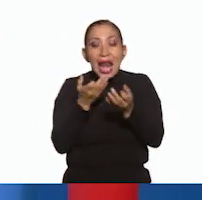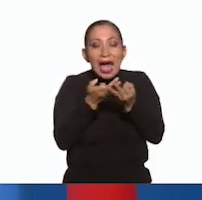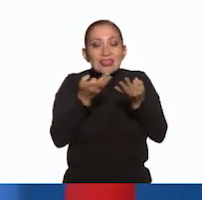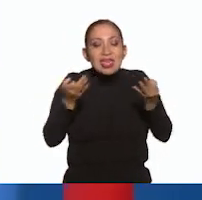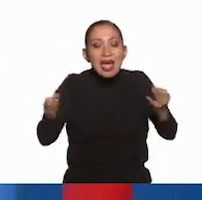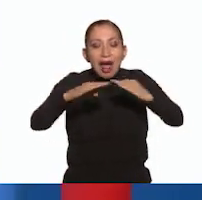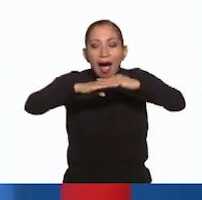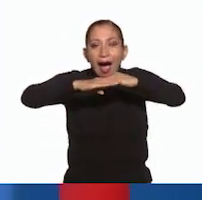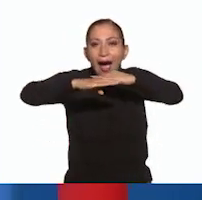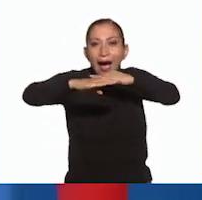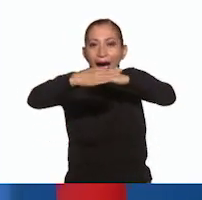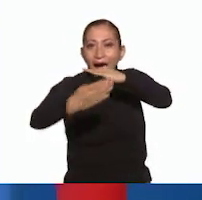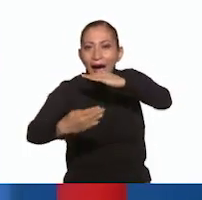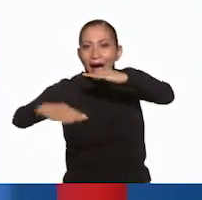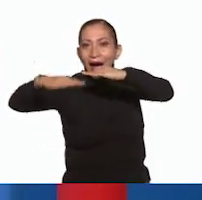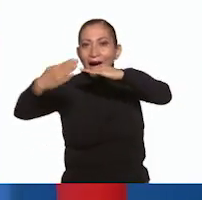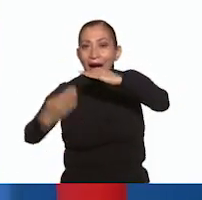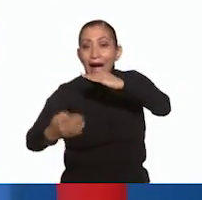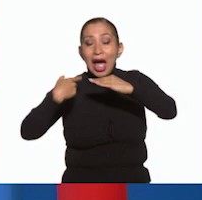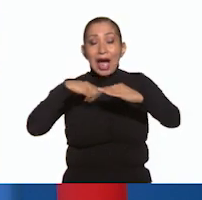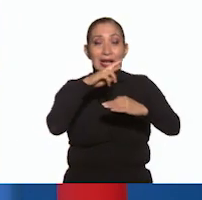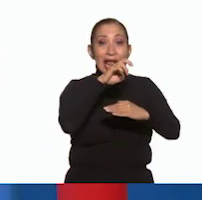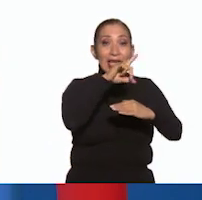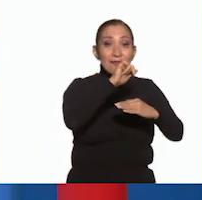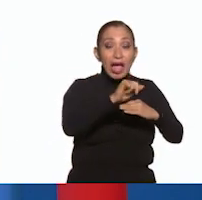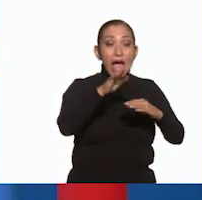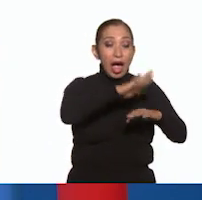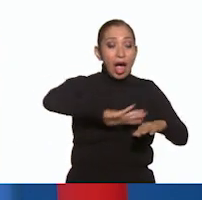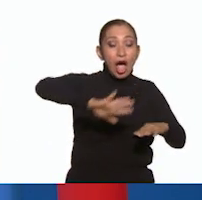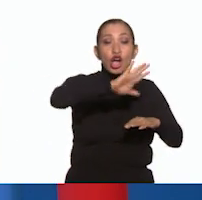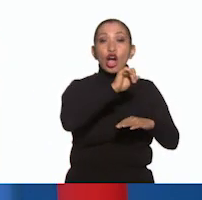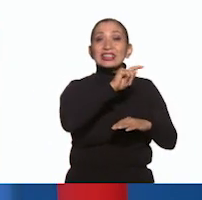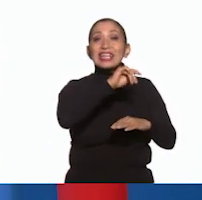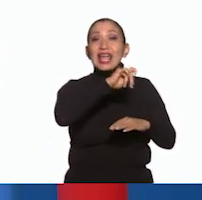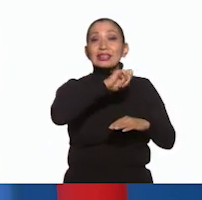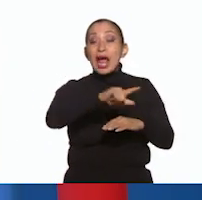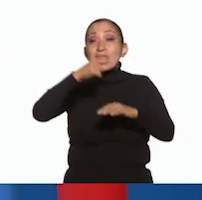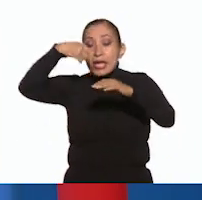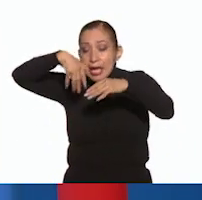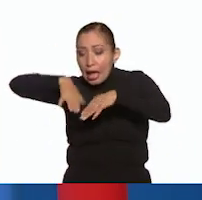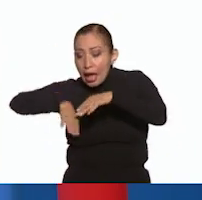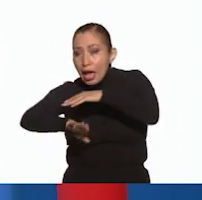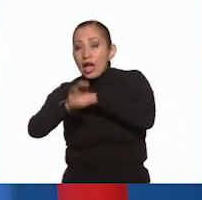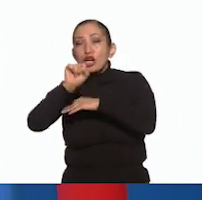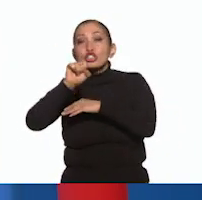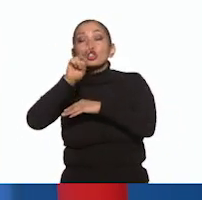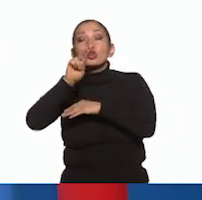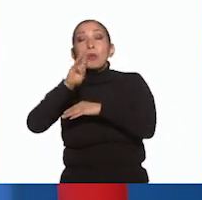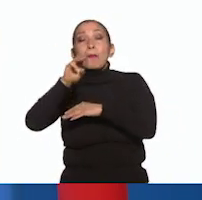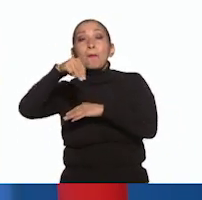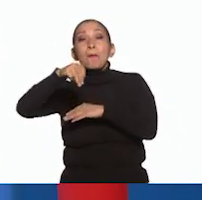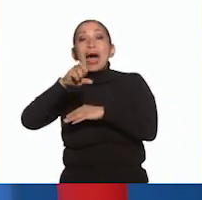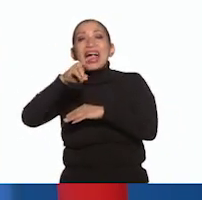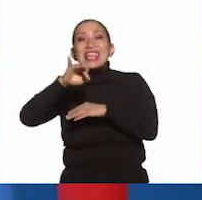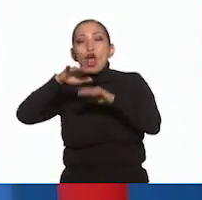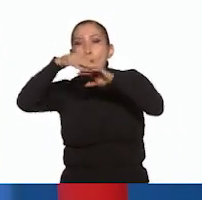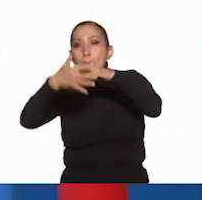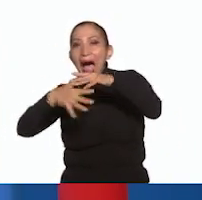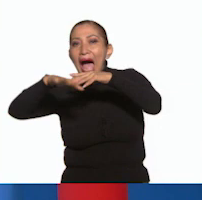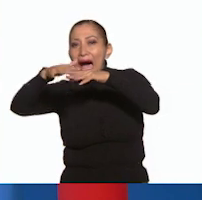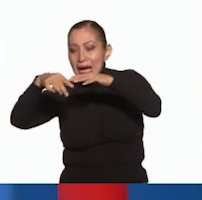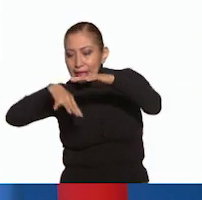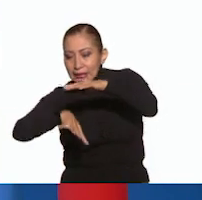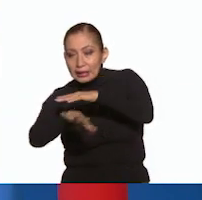superficie terrestre y se divide en relieve continental y submarino. Las formas básicas del relieve